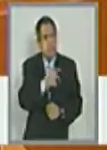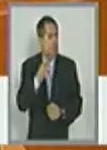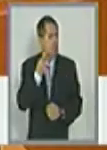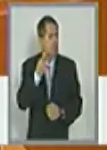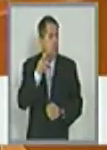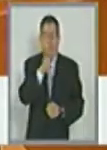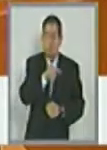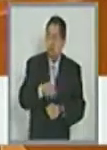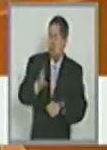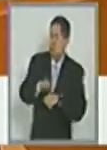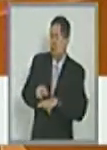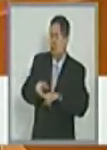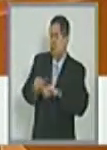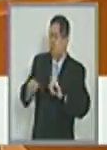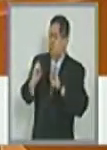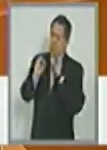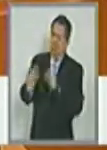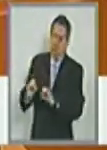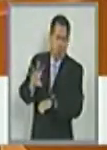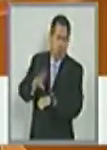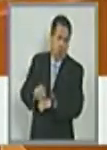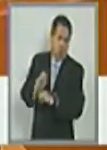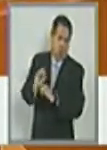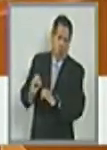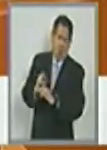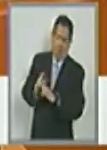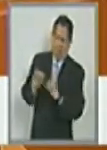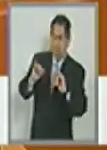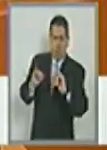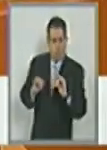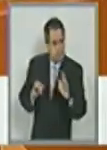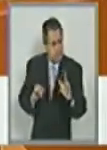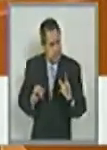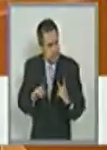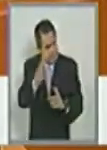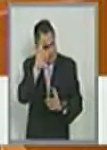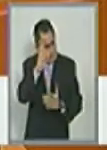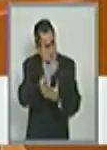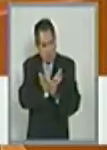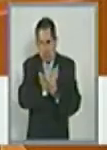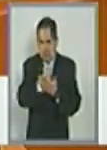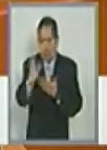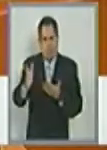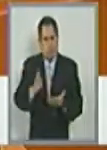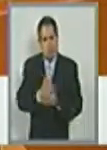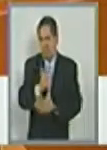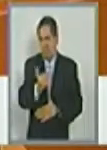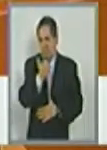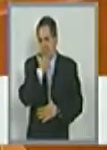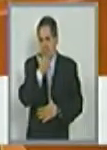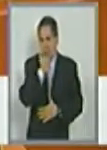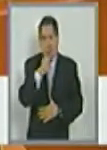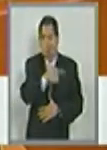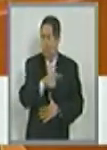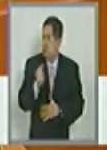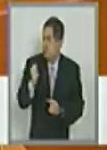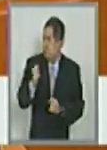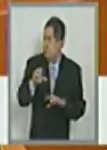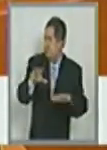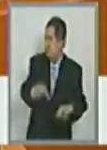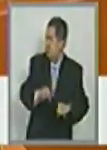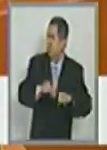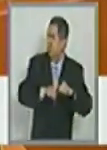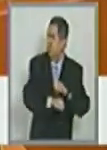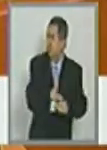de tolerancia cero del presidente Donald Trump ha rebasado todos los límites. Ha tomado como rehenes a